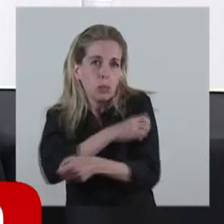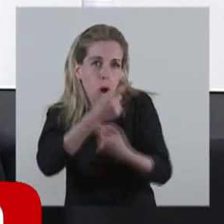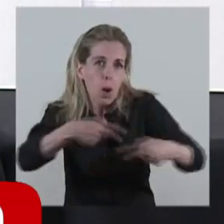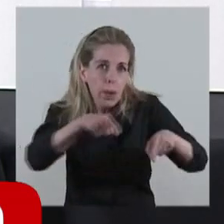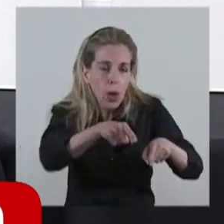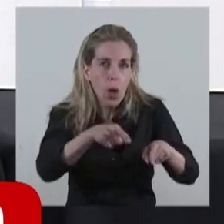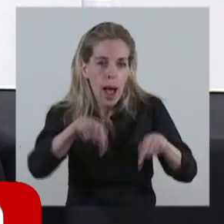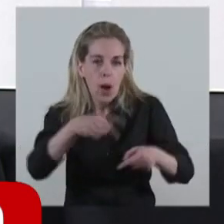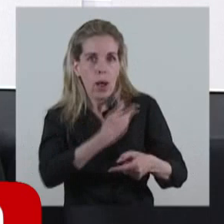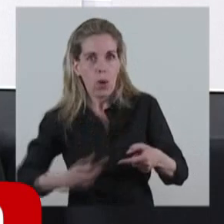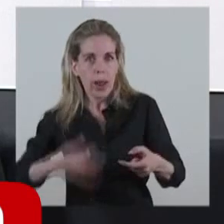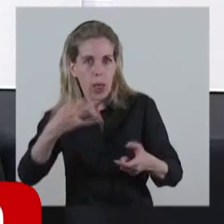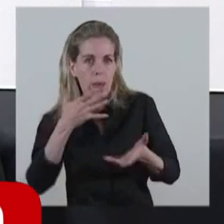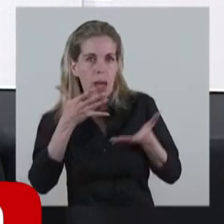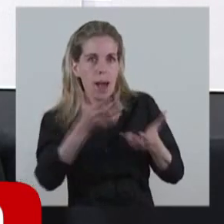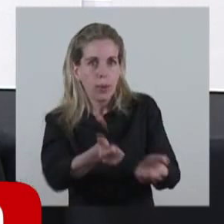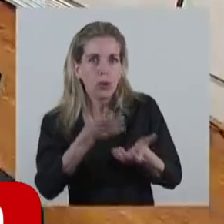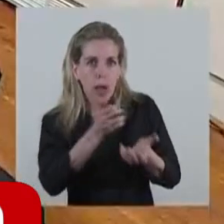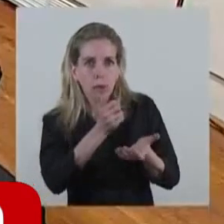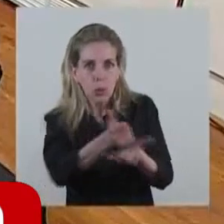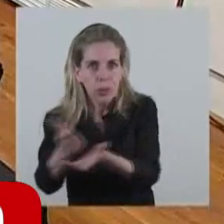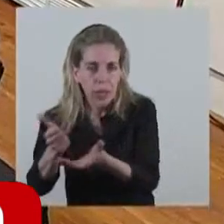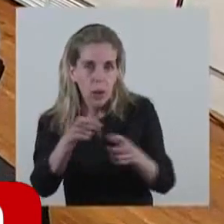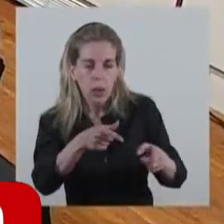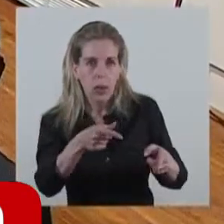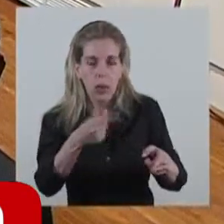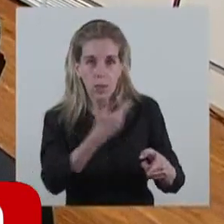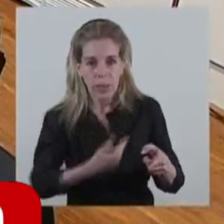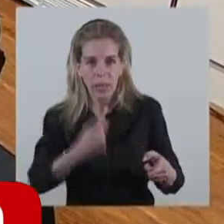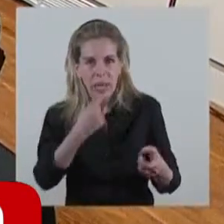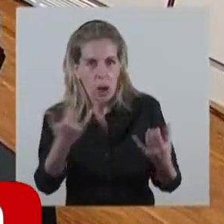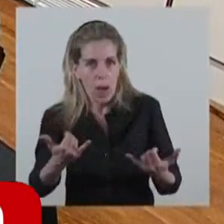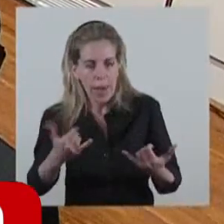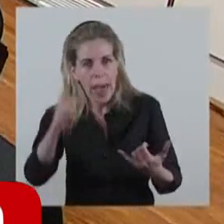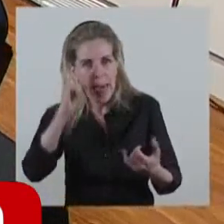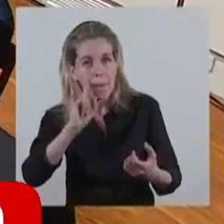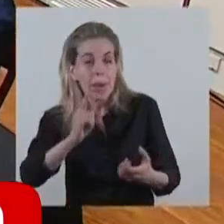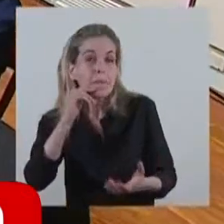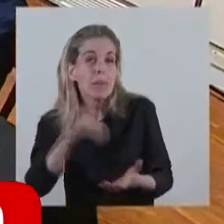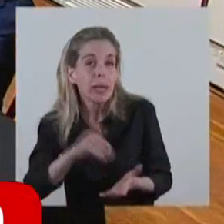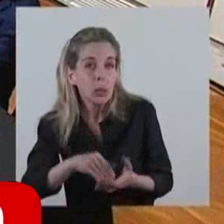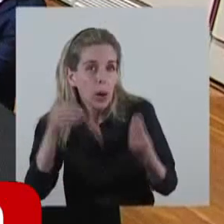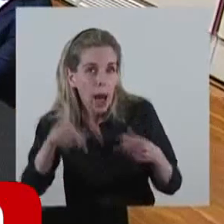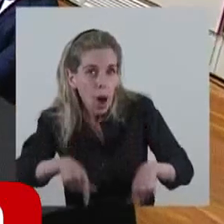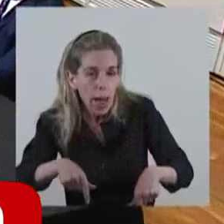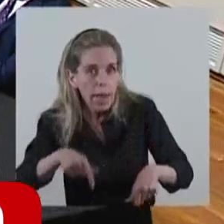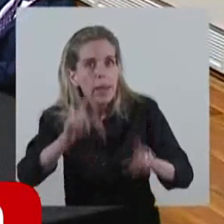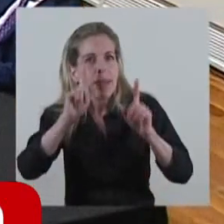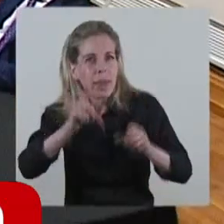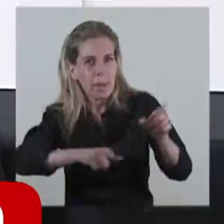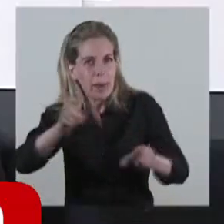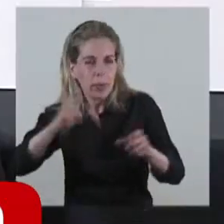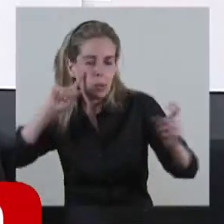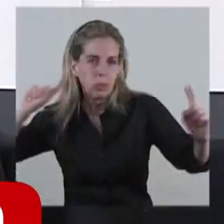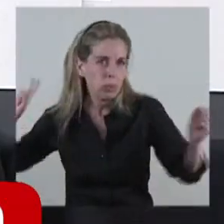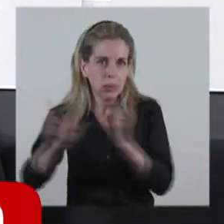este momento tan agudo. Ahora también explícitamente se han opuesto a la segmentación y a